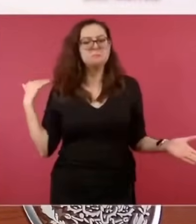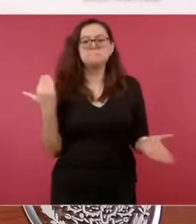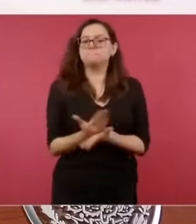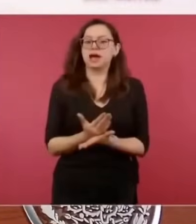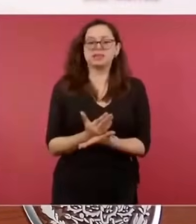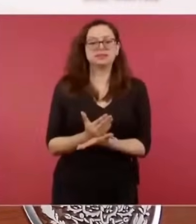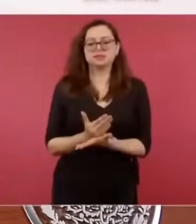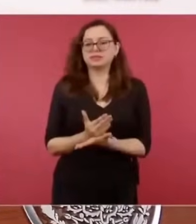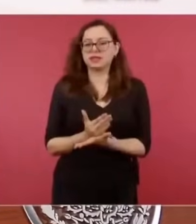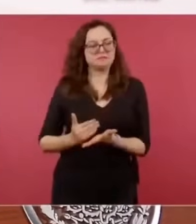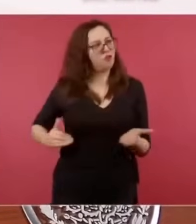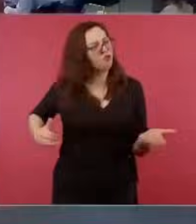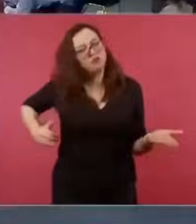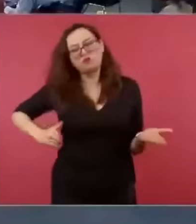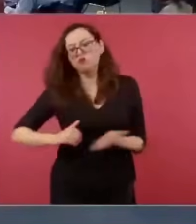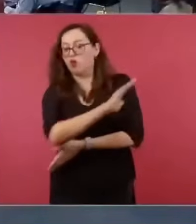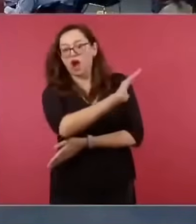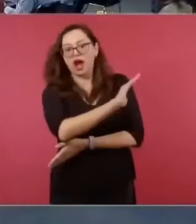no queremos eso.